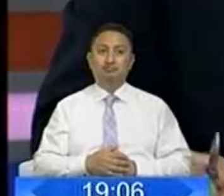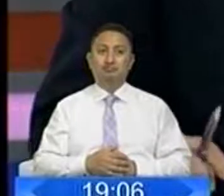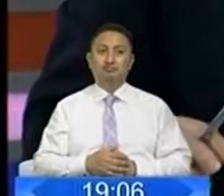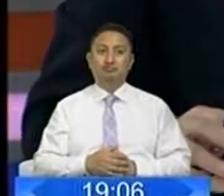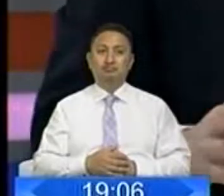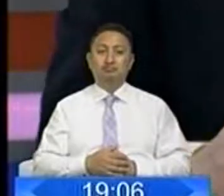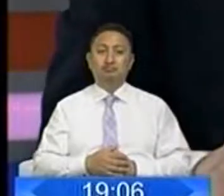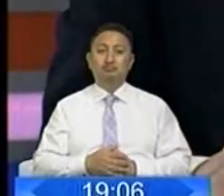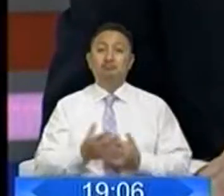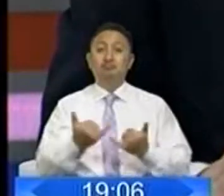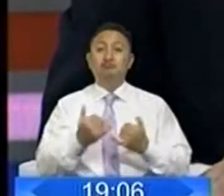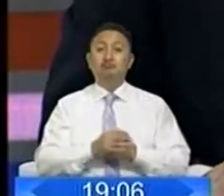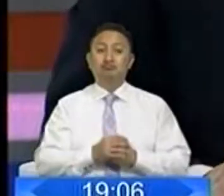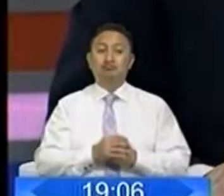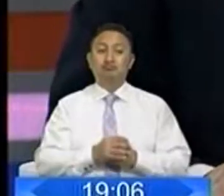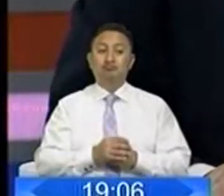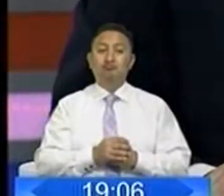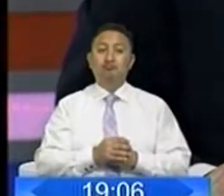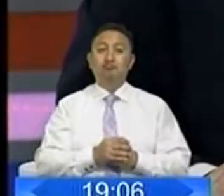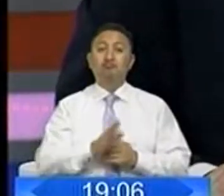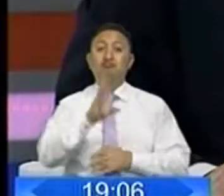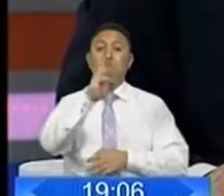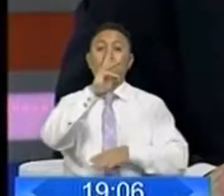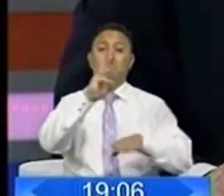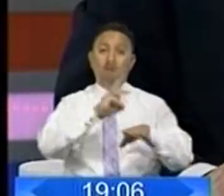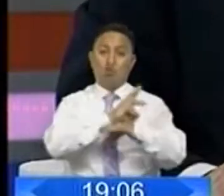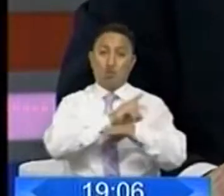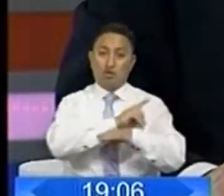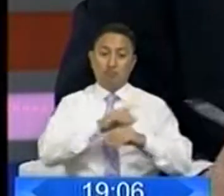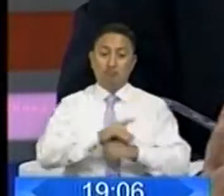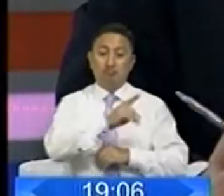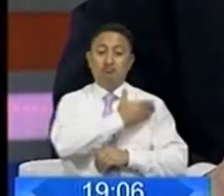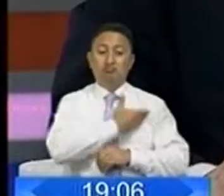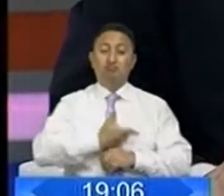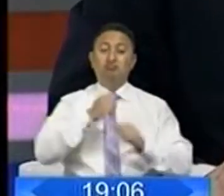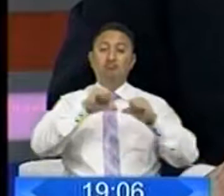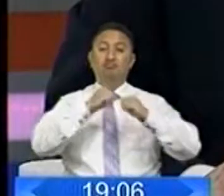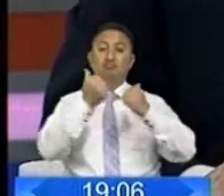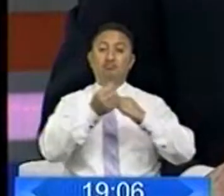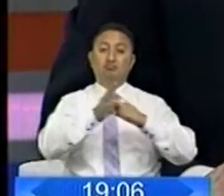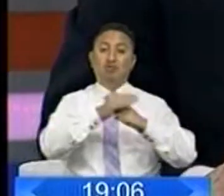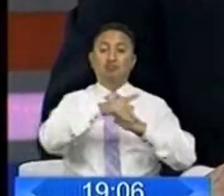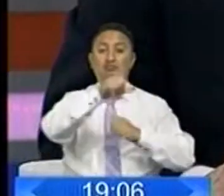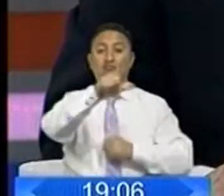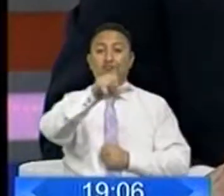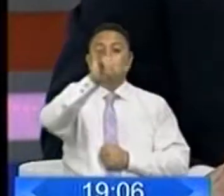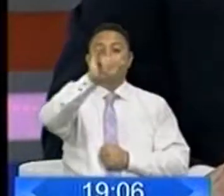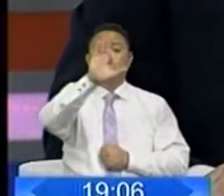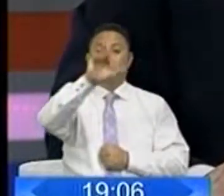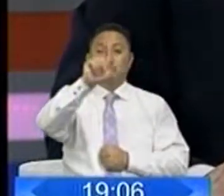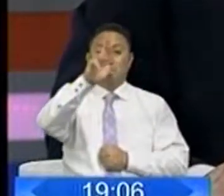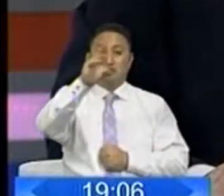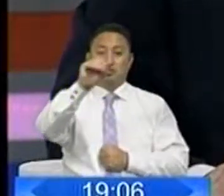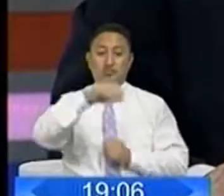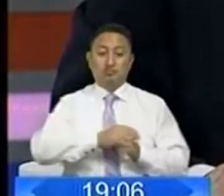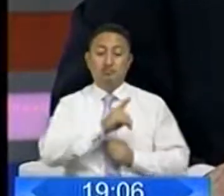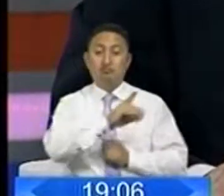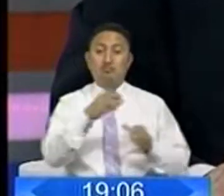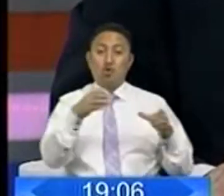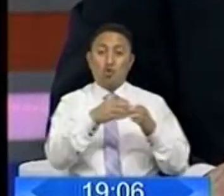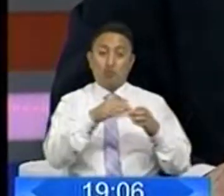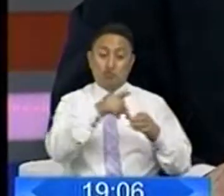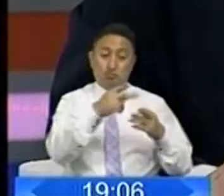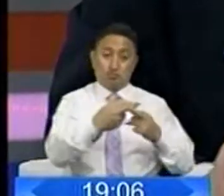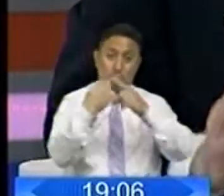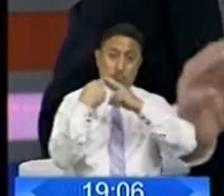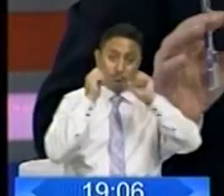Vamos a contarles ahora que luego de más de 6 horas de intervenciones, el presidente de la Asamblea Nacional, César Litardo, solicitó que la comisión encargada envíe el